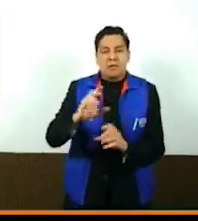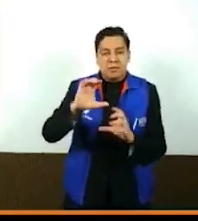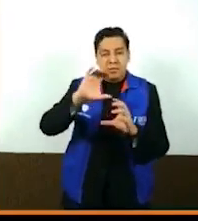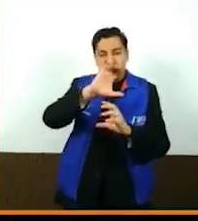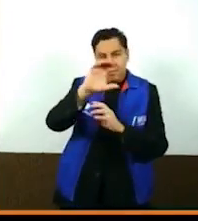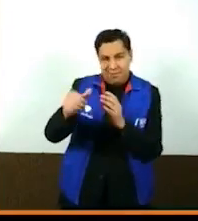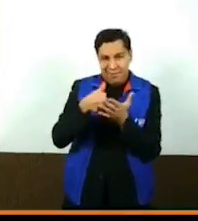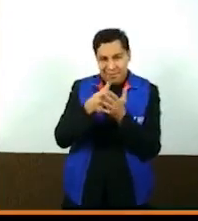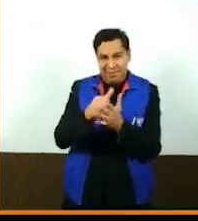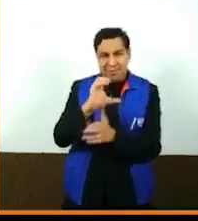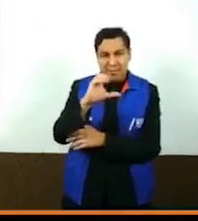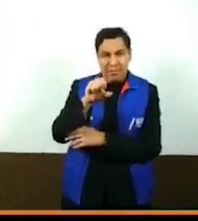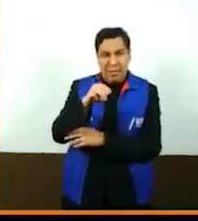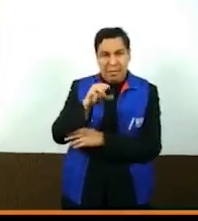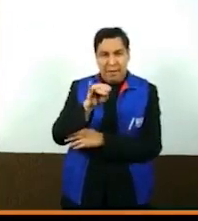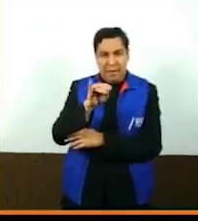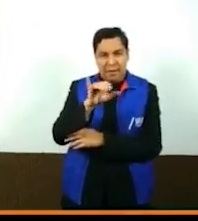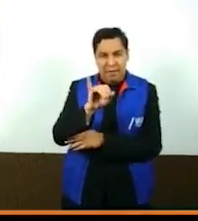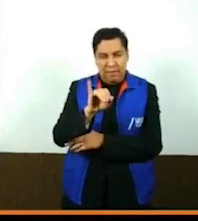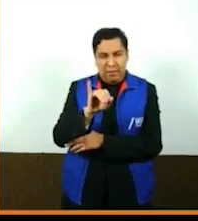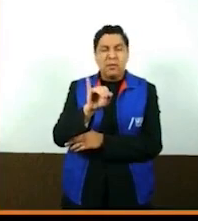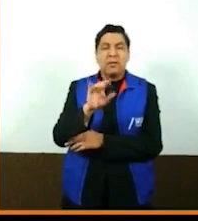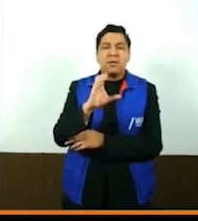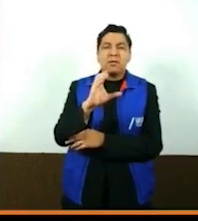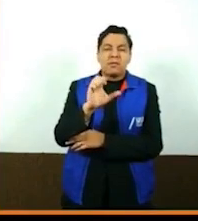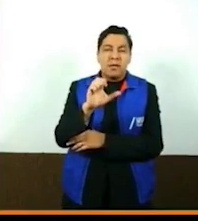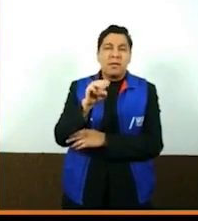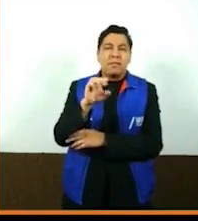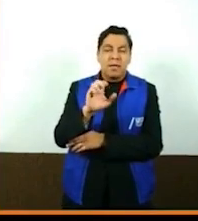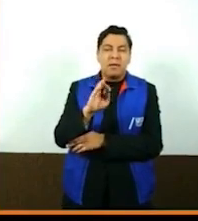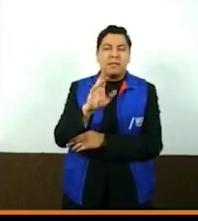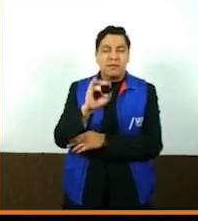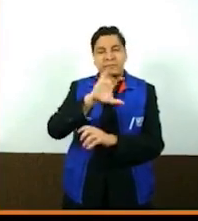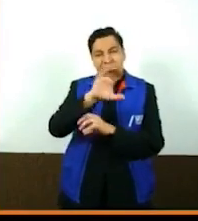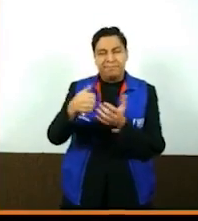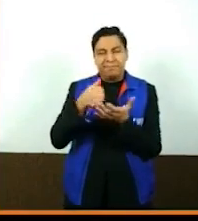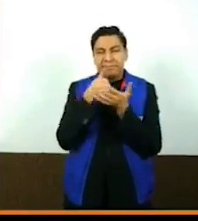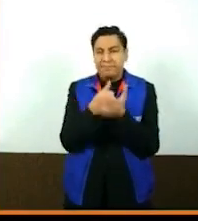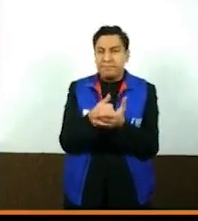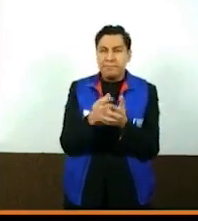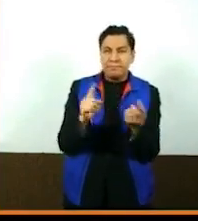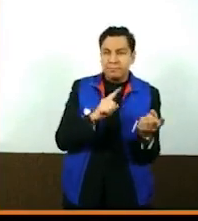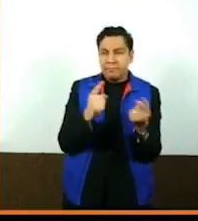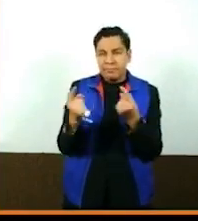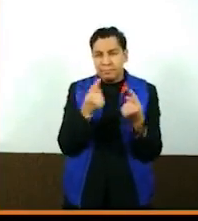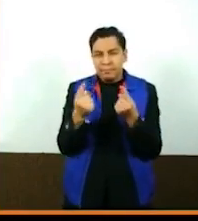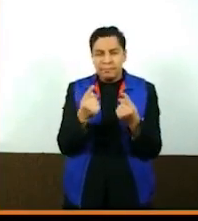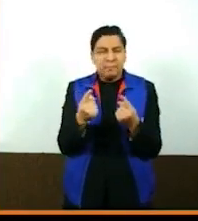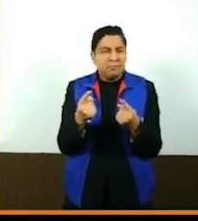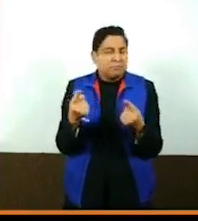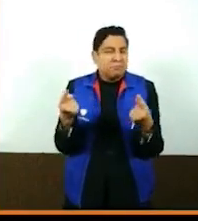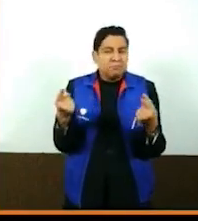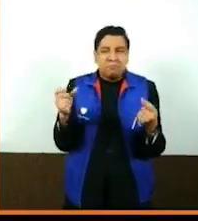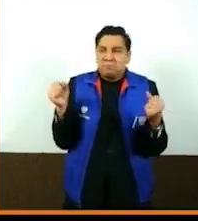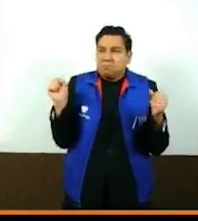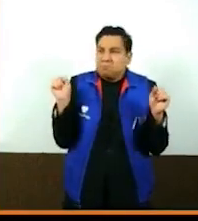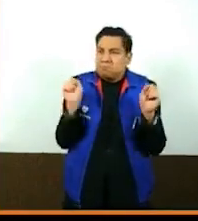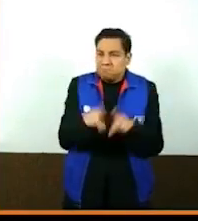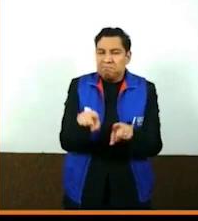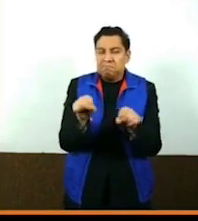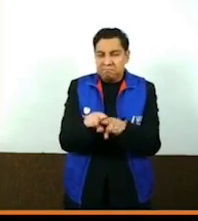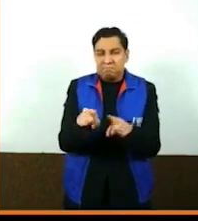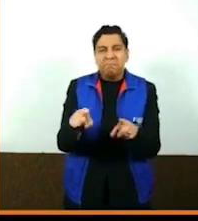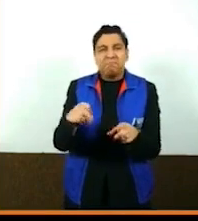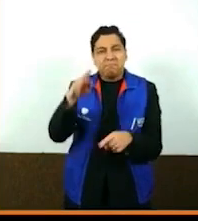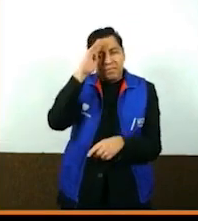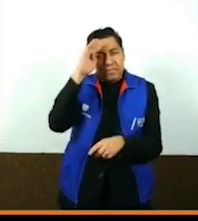articular, para unirlos, ¿no? Para ponerlos en la misma alineación, creo que nos va a ayudar a crear ese bienestar y esa sostenibilidad